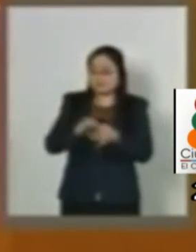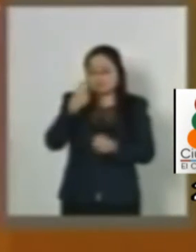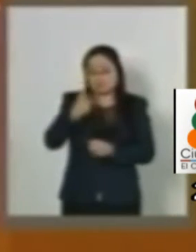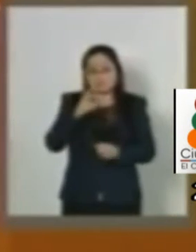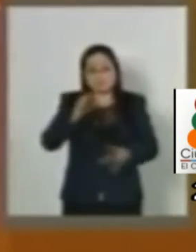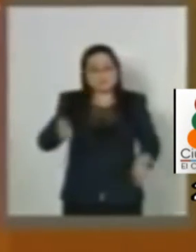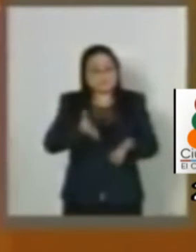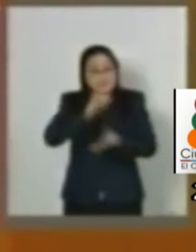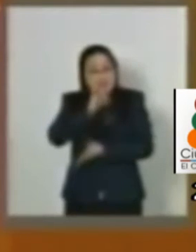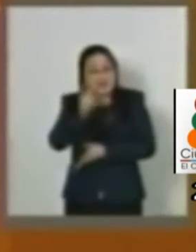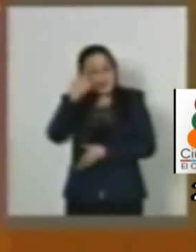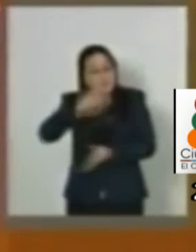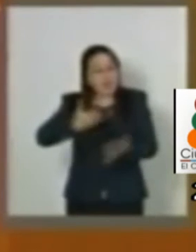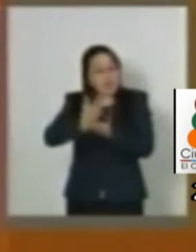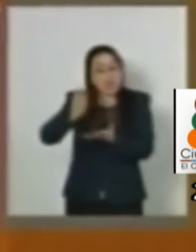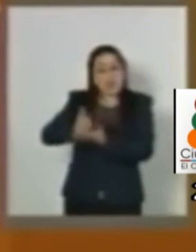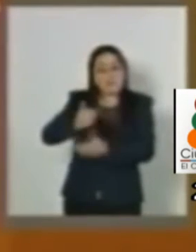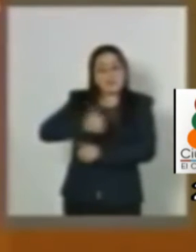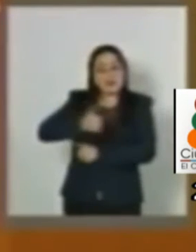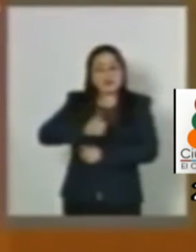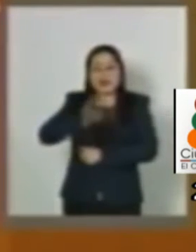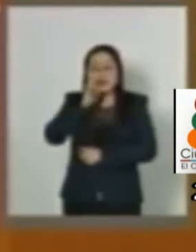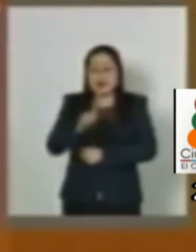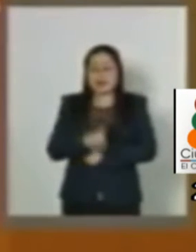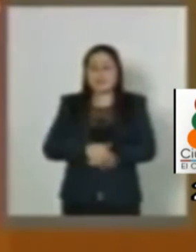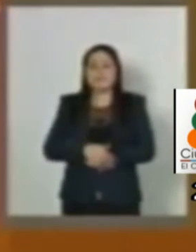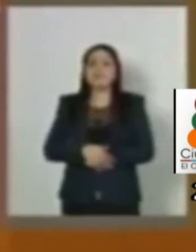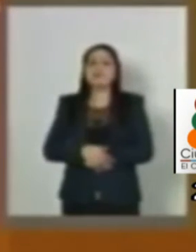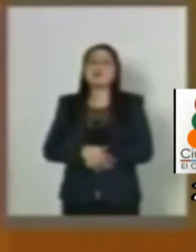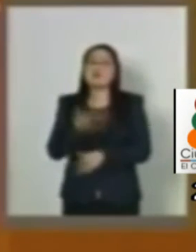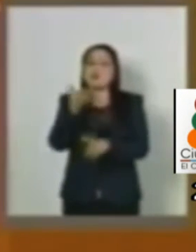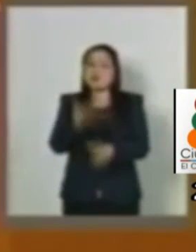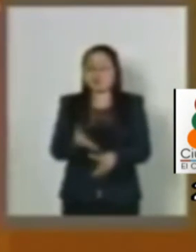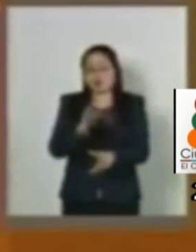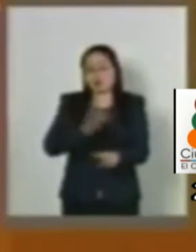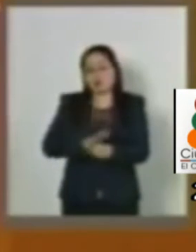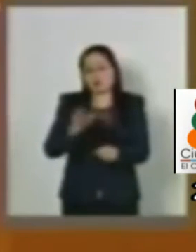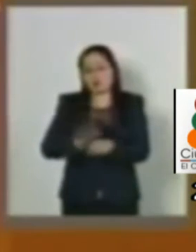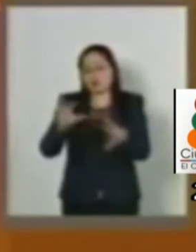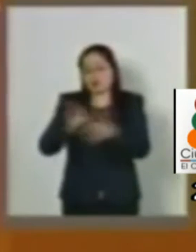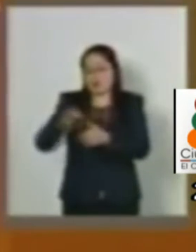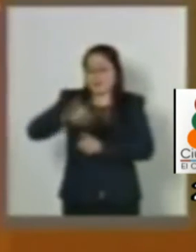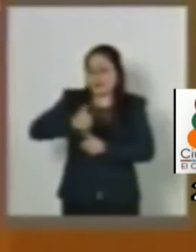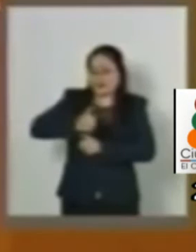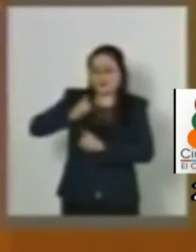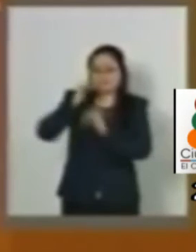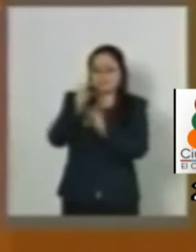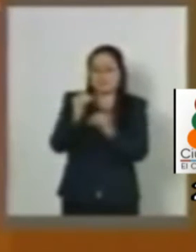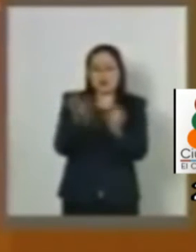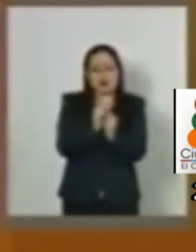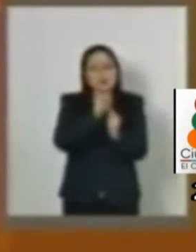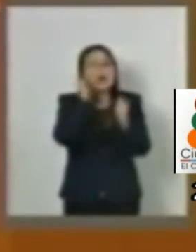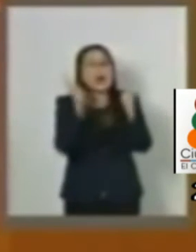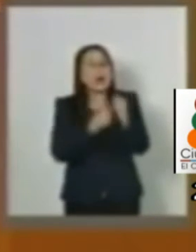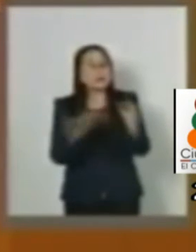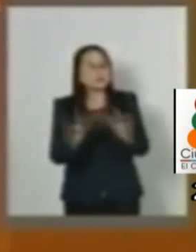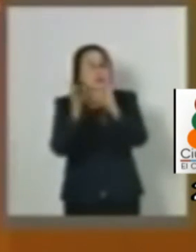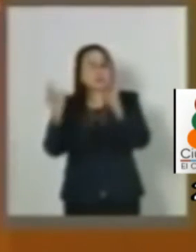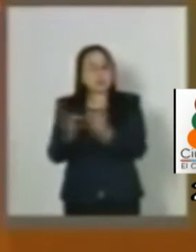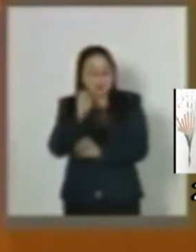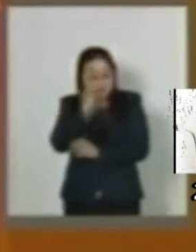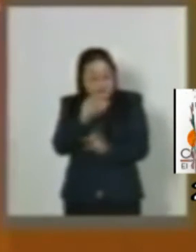incluso discrecional, y también pondría a las policías no solo municipales, estatales,